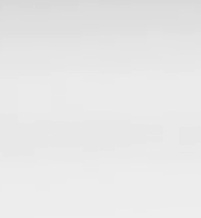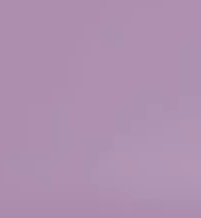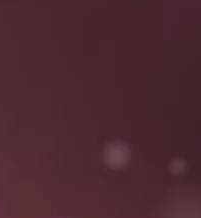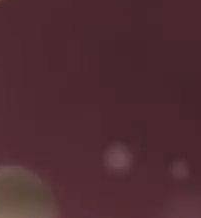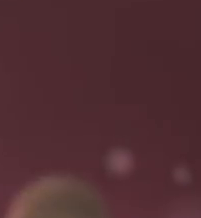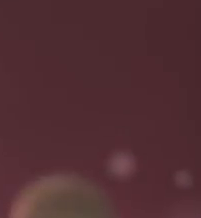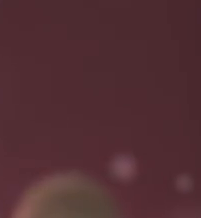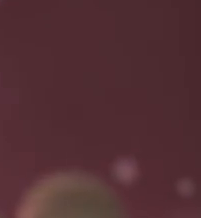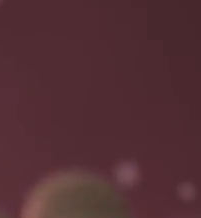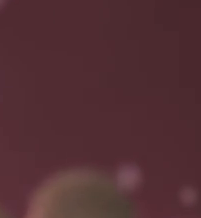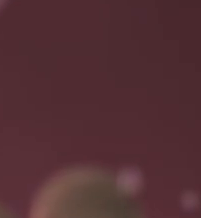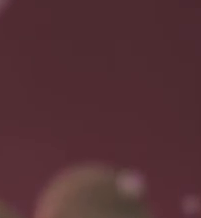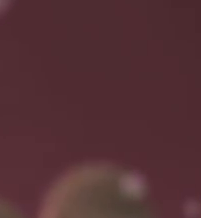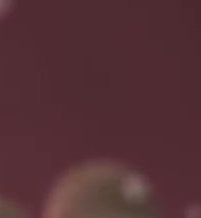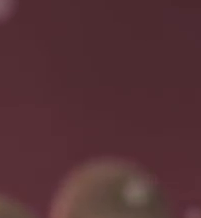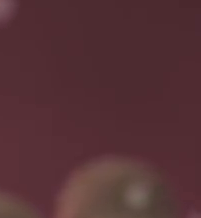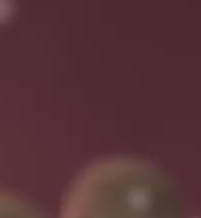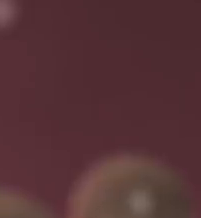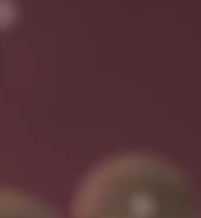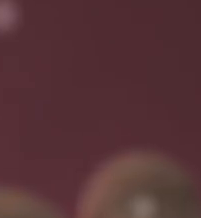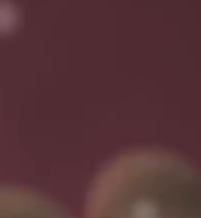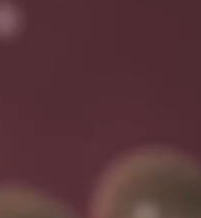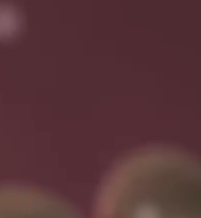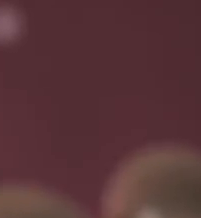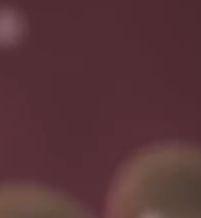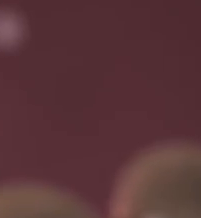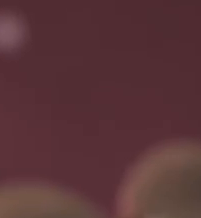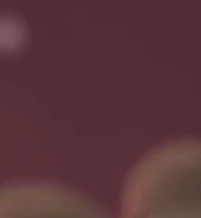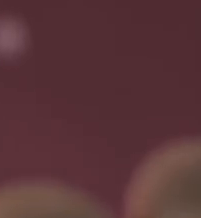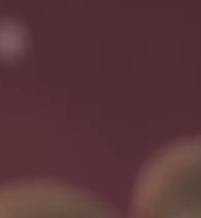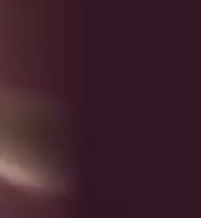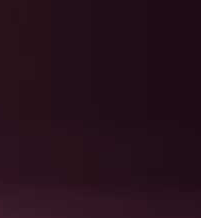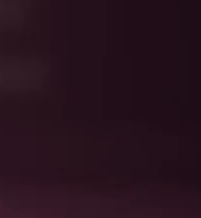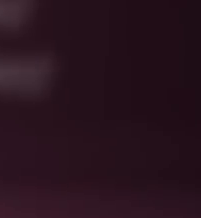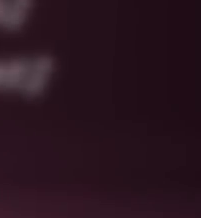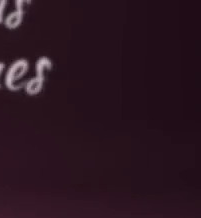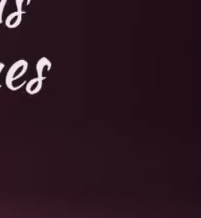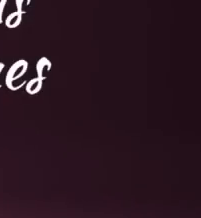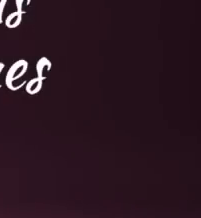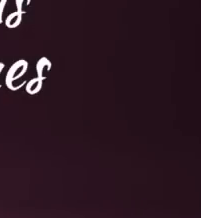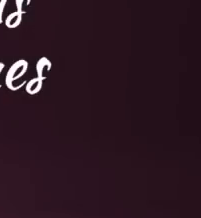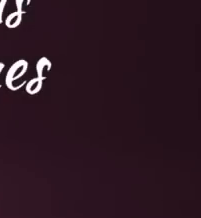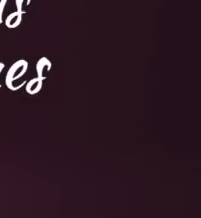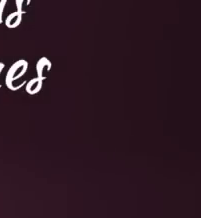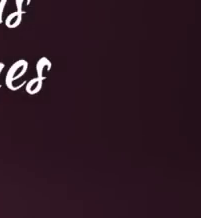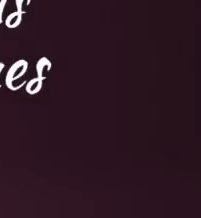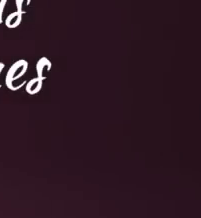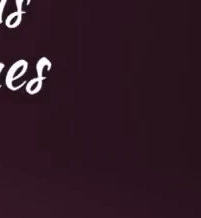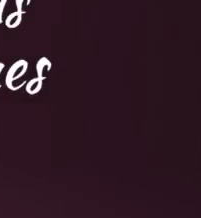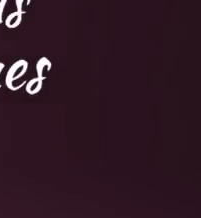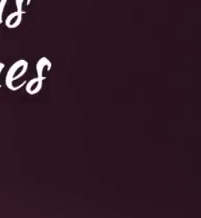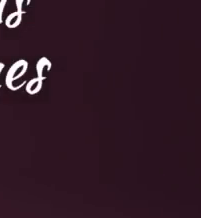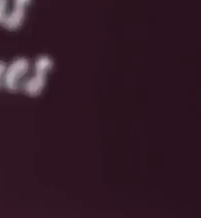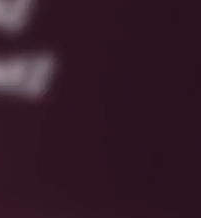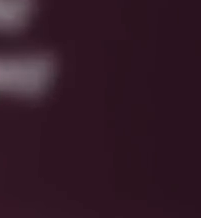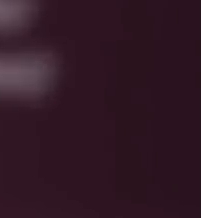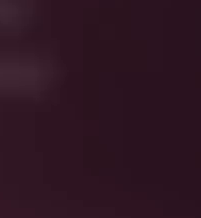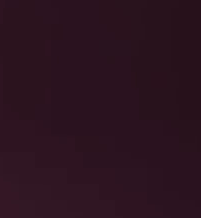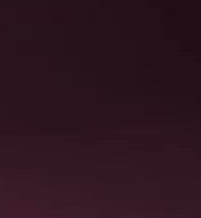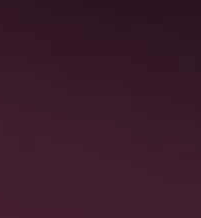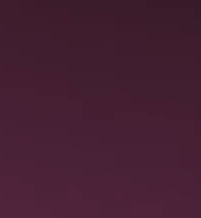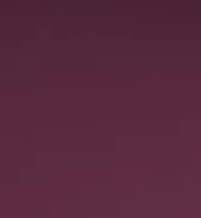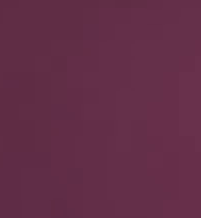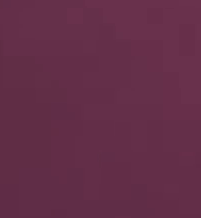Biocolac, suplemento dietario que actúa a nivel celular donde se encuentra el colágeno, estimulando los procesos regenerativos